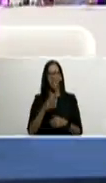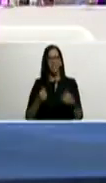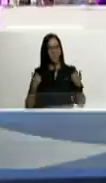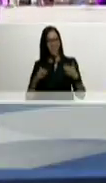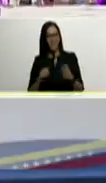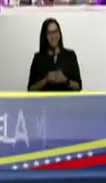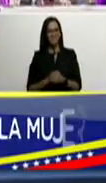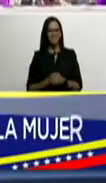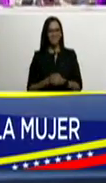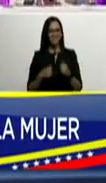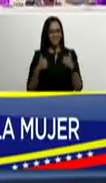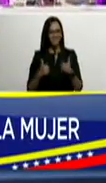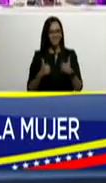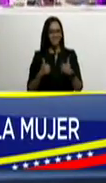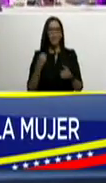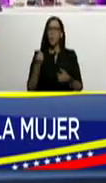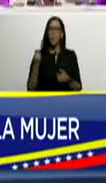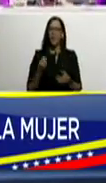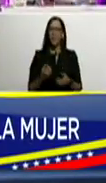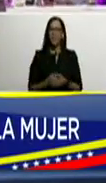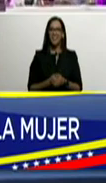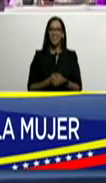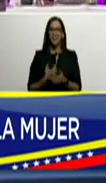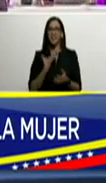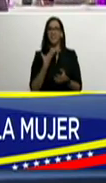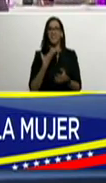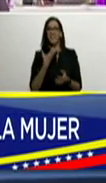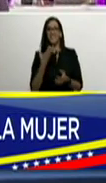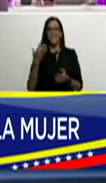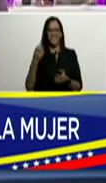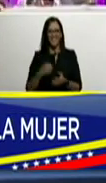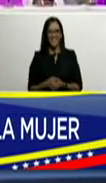este, pues? ¿Ah? ¿Cómo es que?